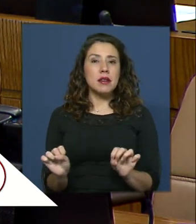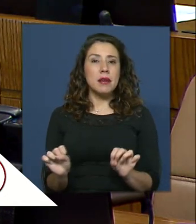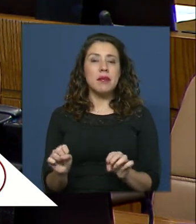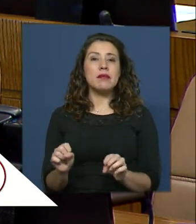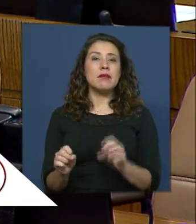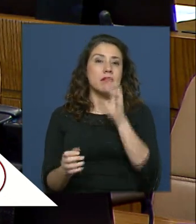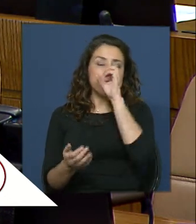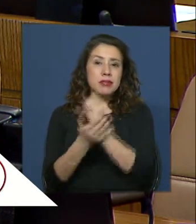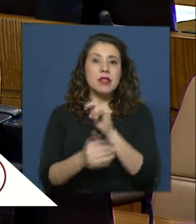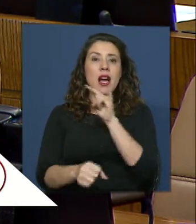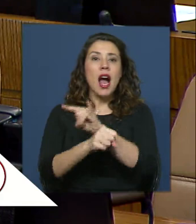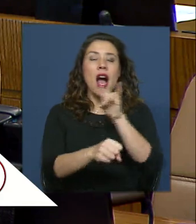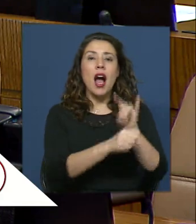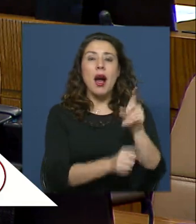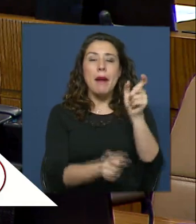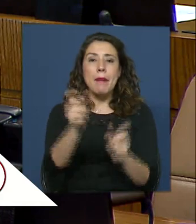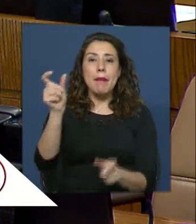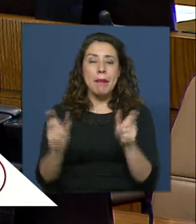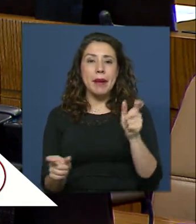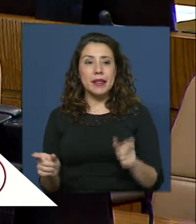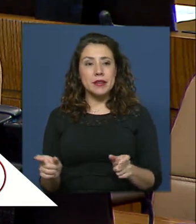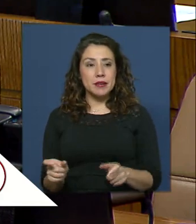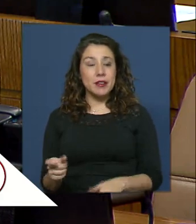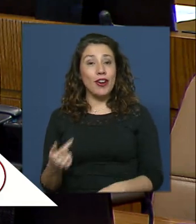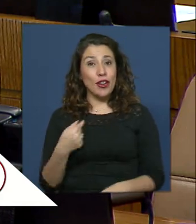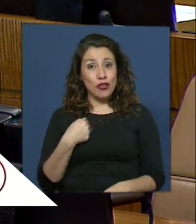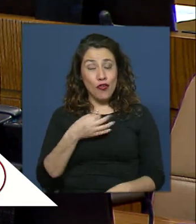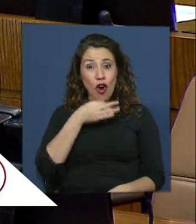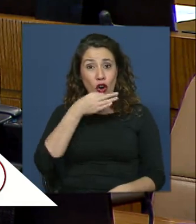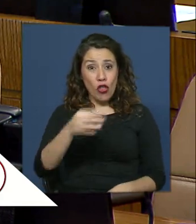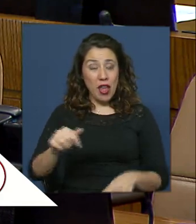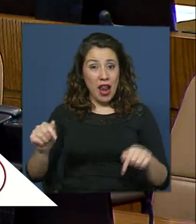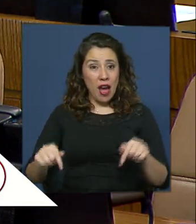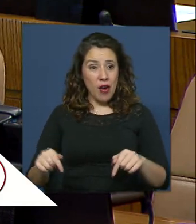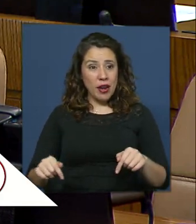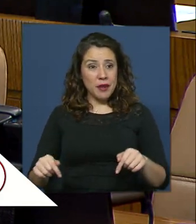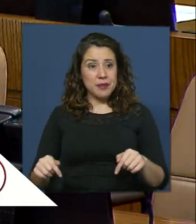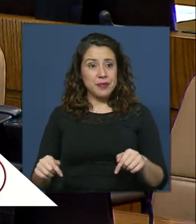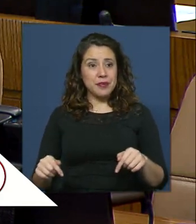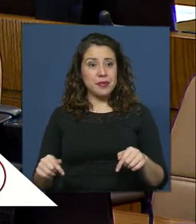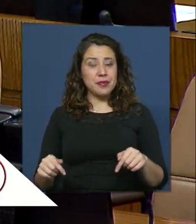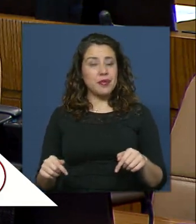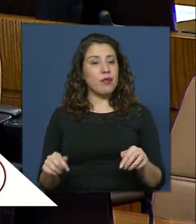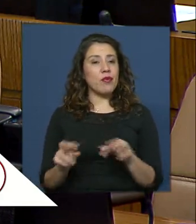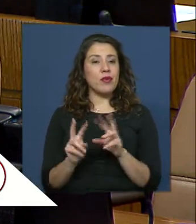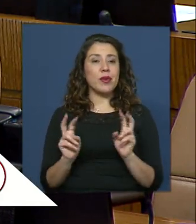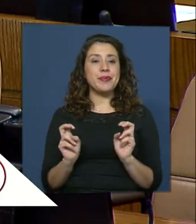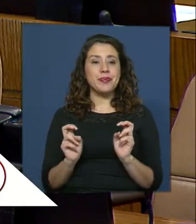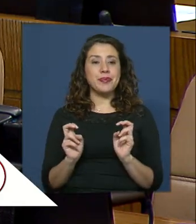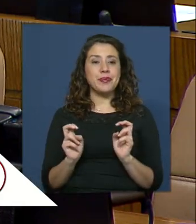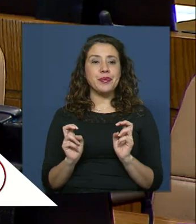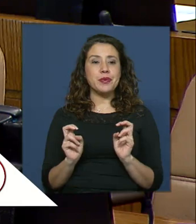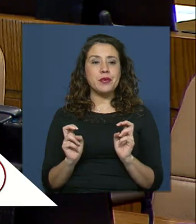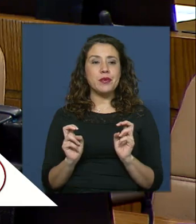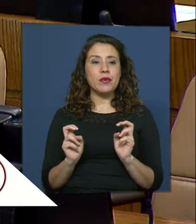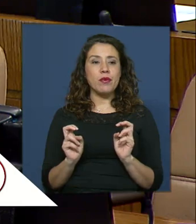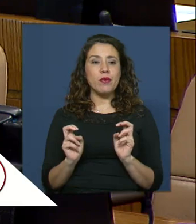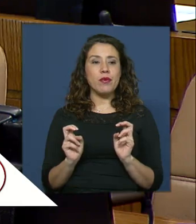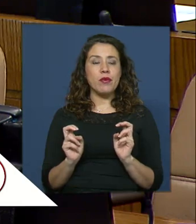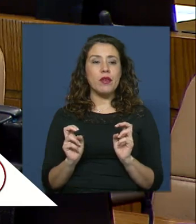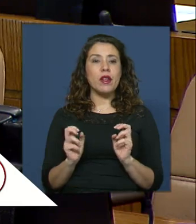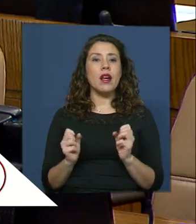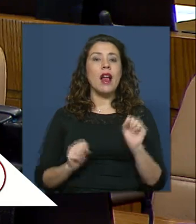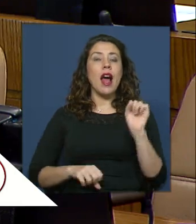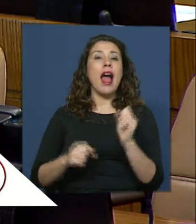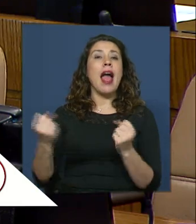engañar a la gente. El caso del cual voy a hacer mención hoy día, señor presidente, guarda relación con las